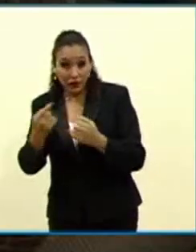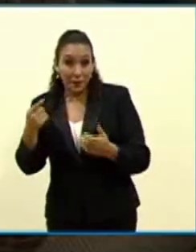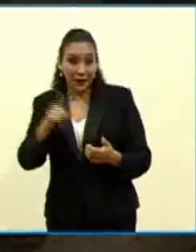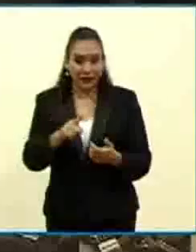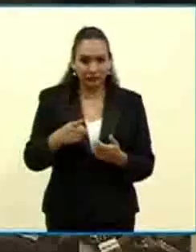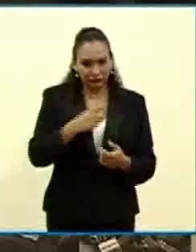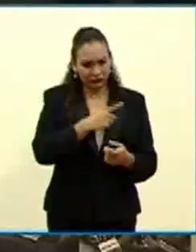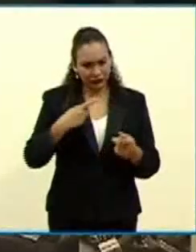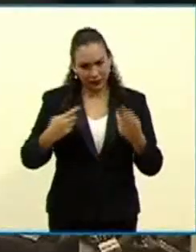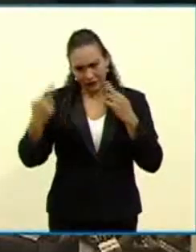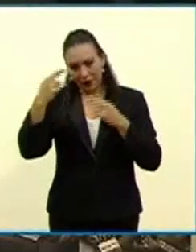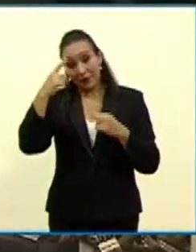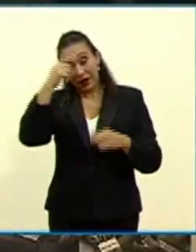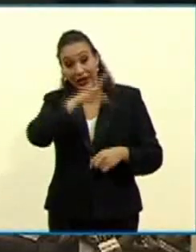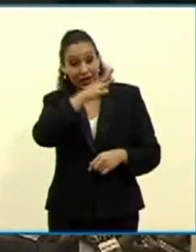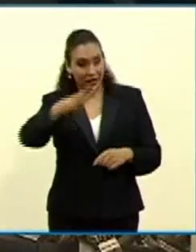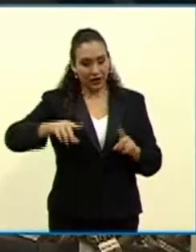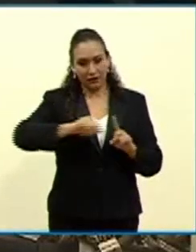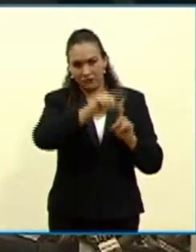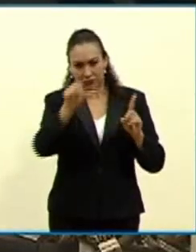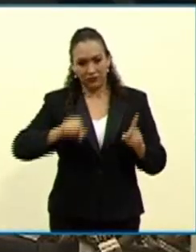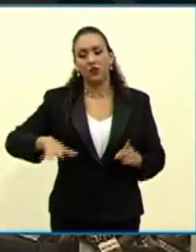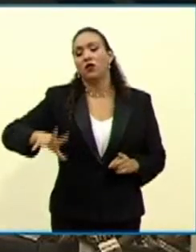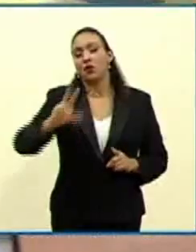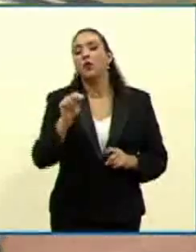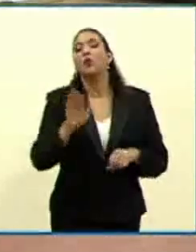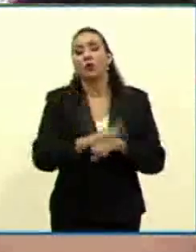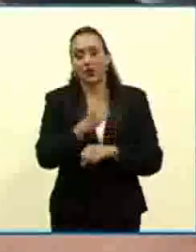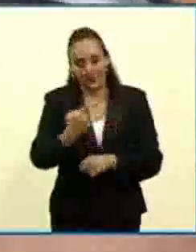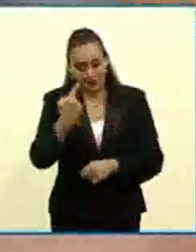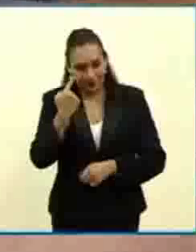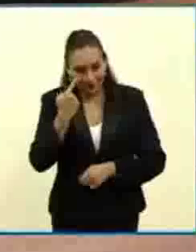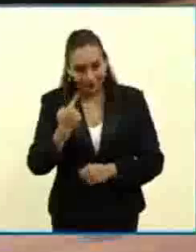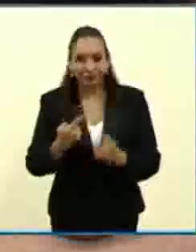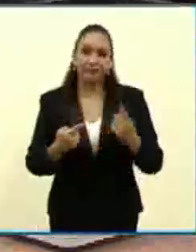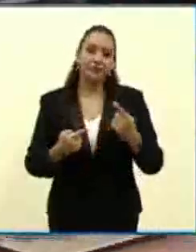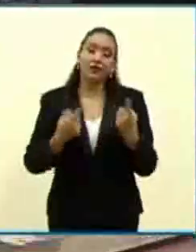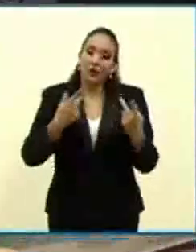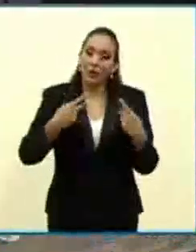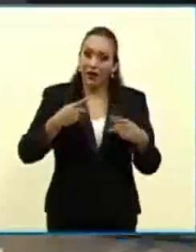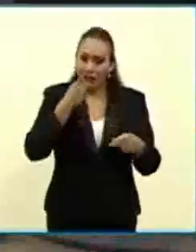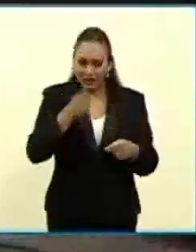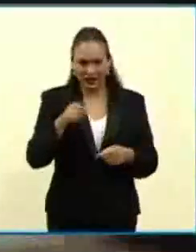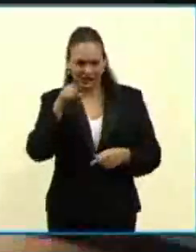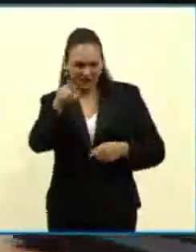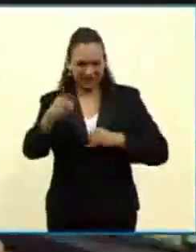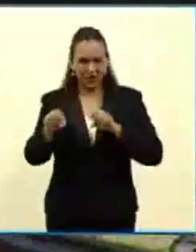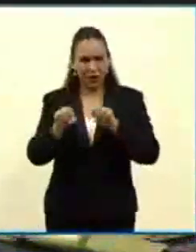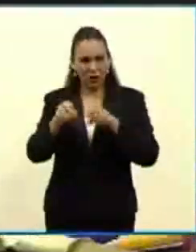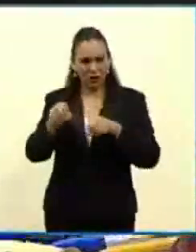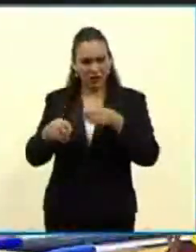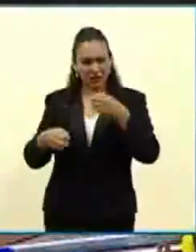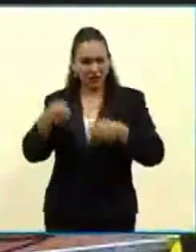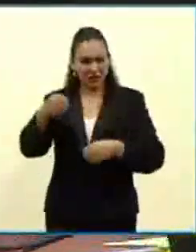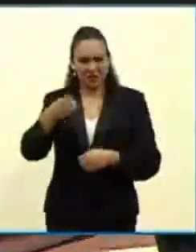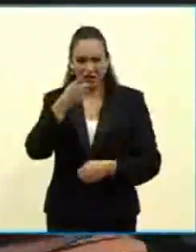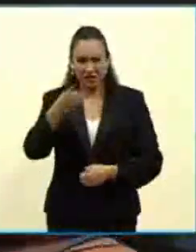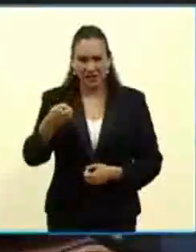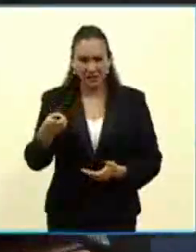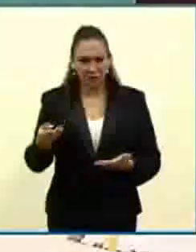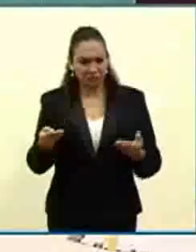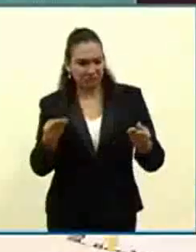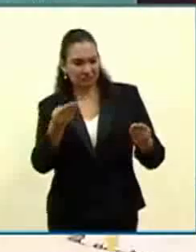generales. Al resolver un recurso de queja en la que se reclamaba la resolución de un juzgado de distrito que concedió la